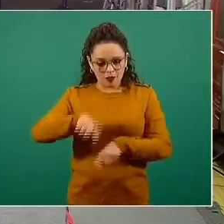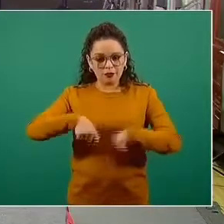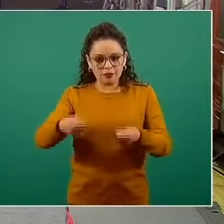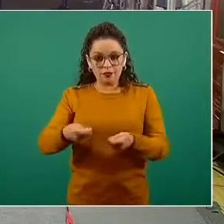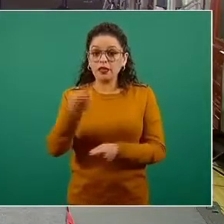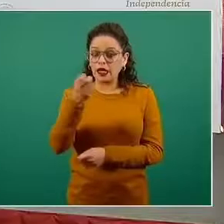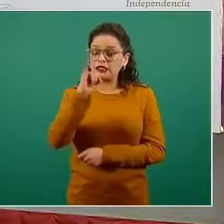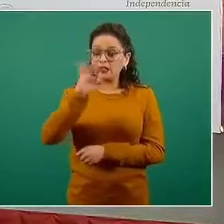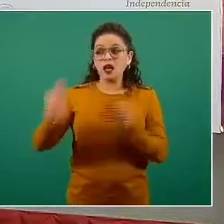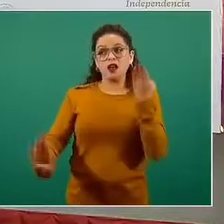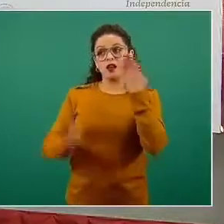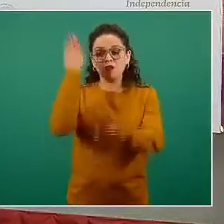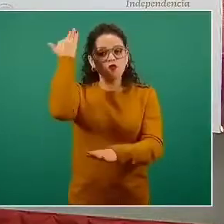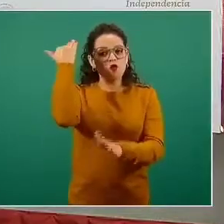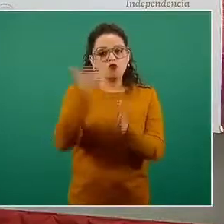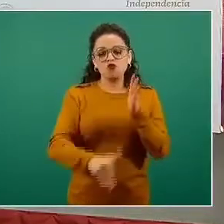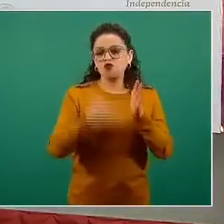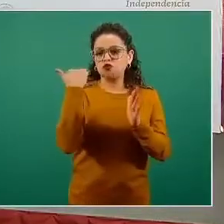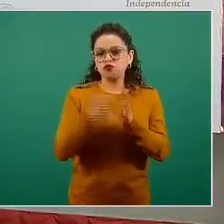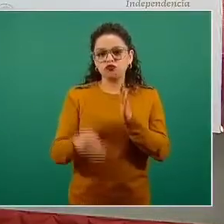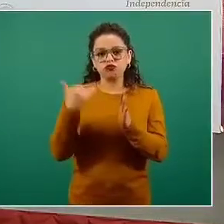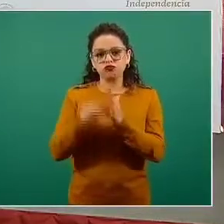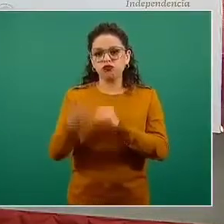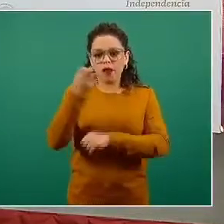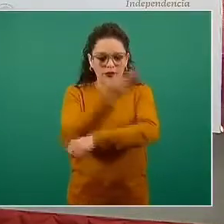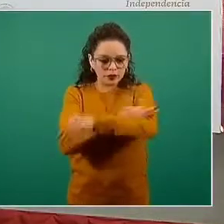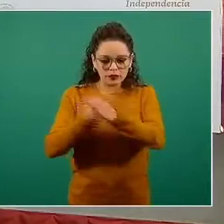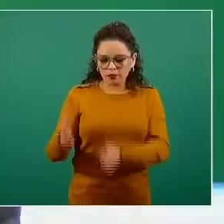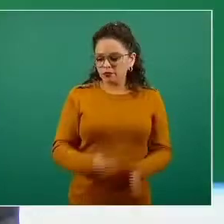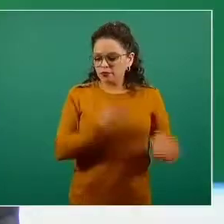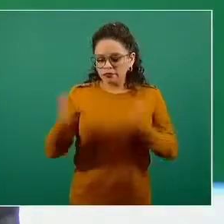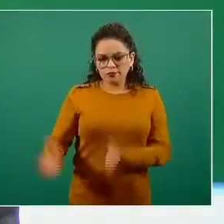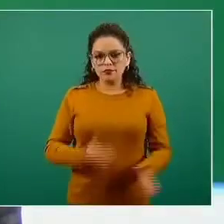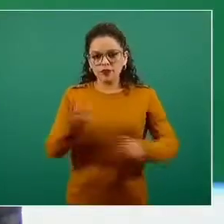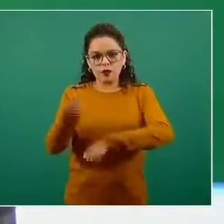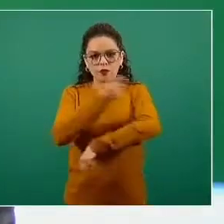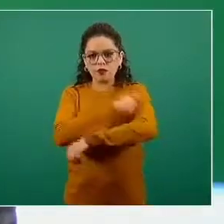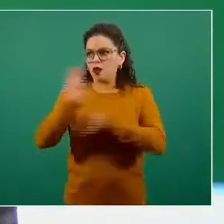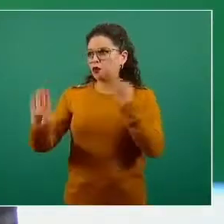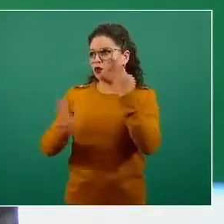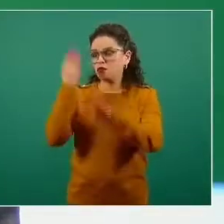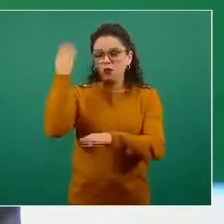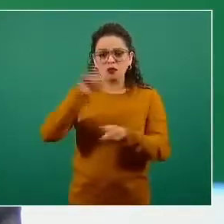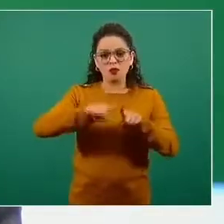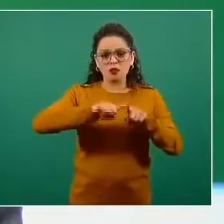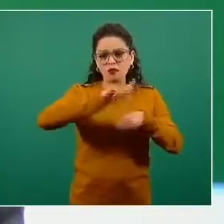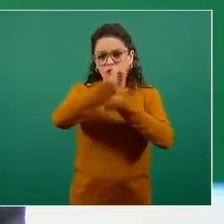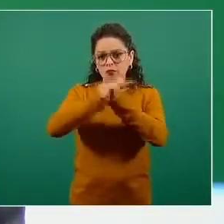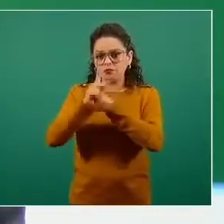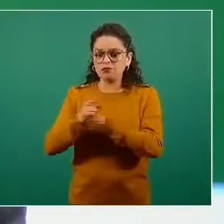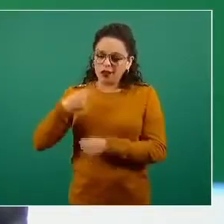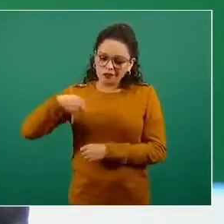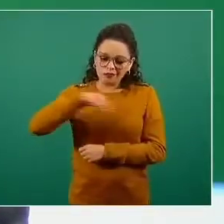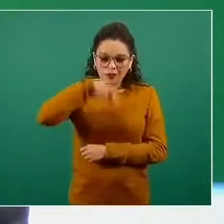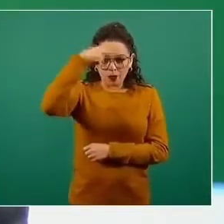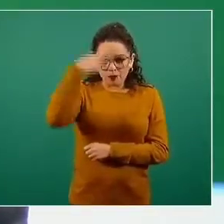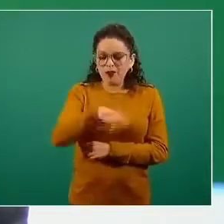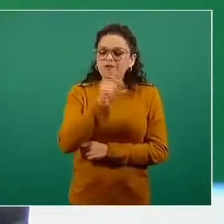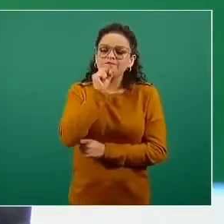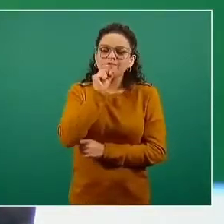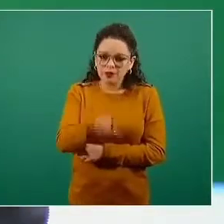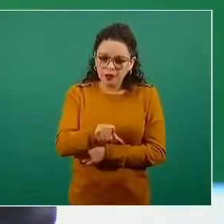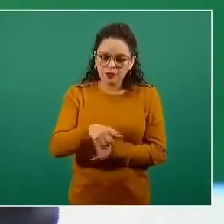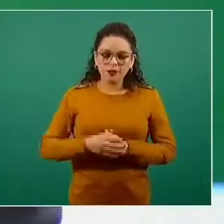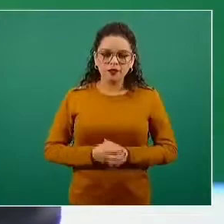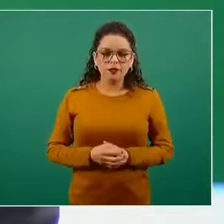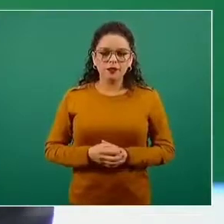desabasto mundial que retrasó la disponibilidad de la vacuna en muchos países del mundo. Nosotros también fuimos afectados y